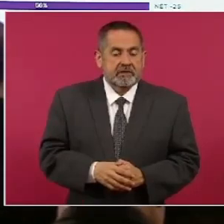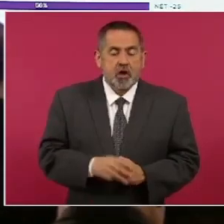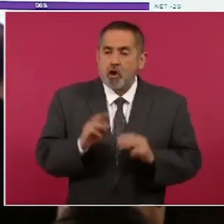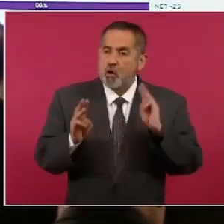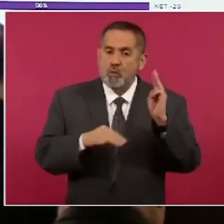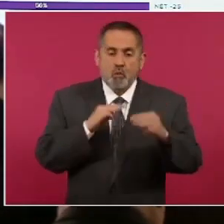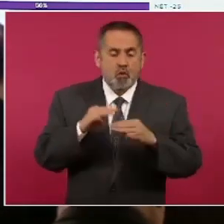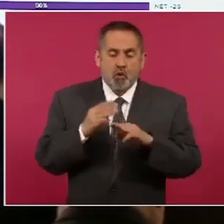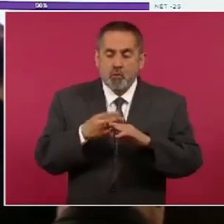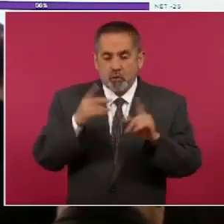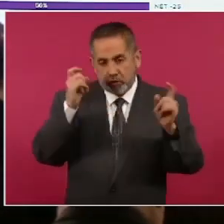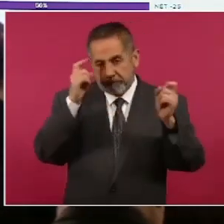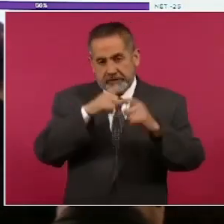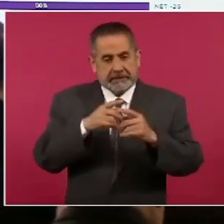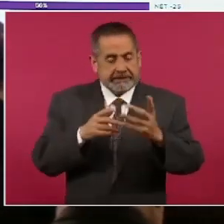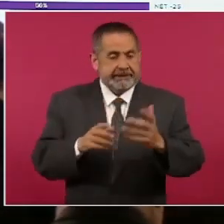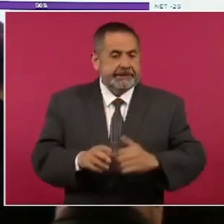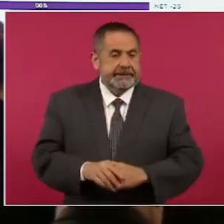complejo